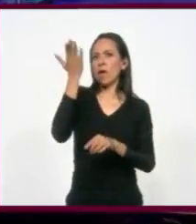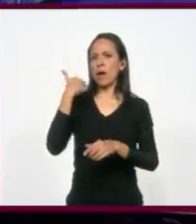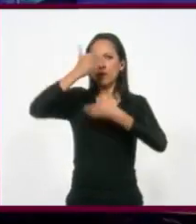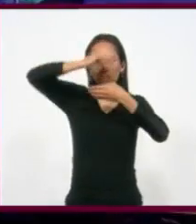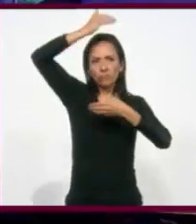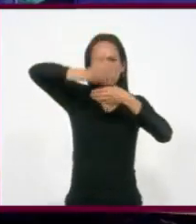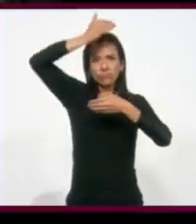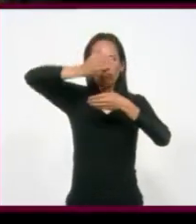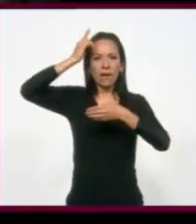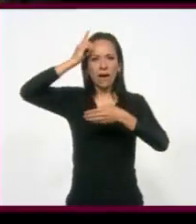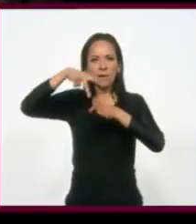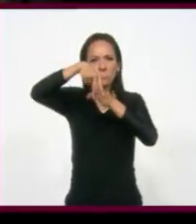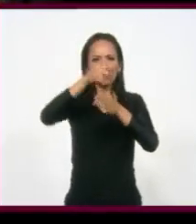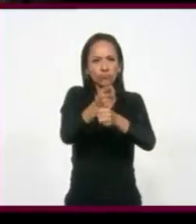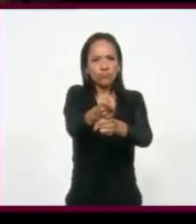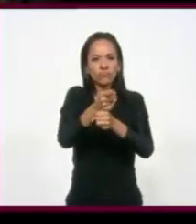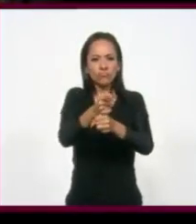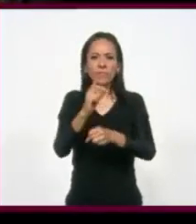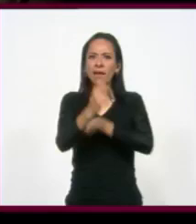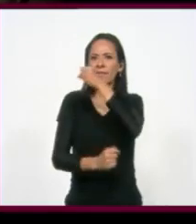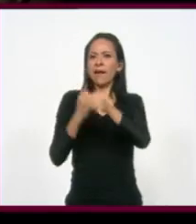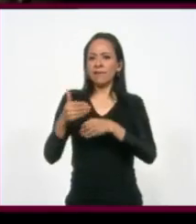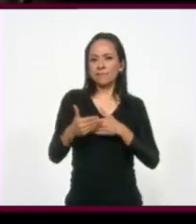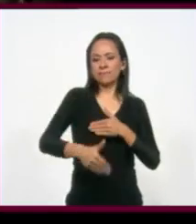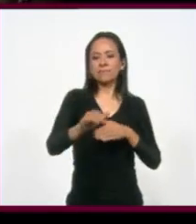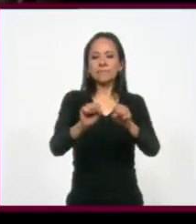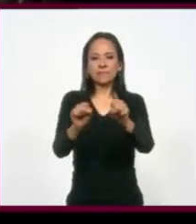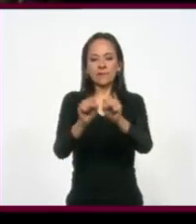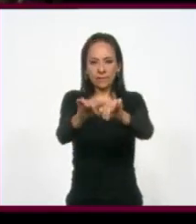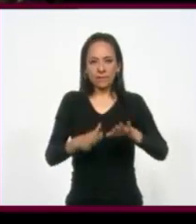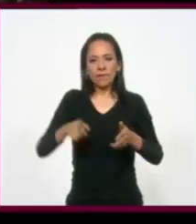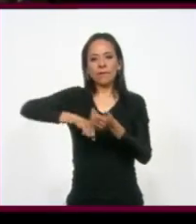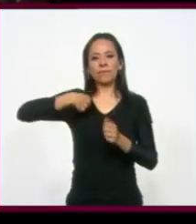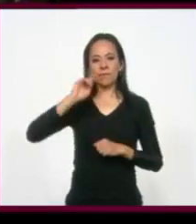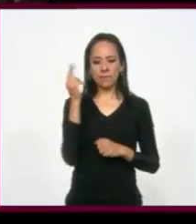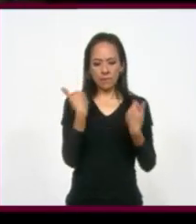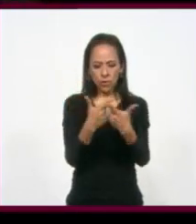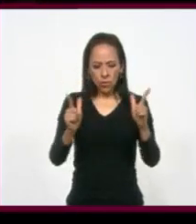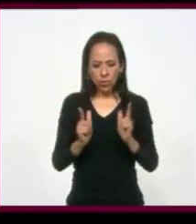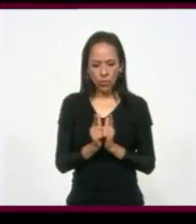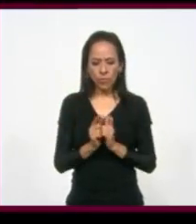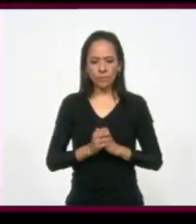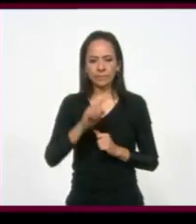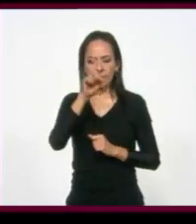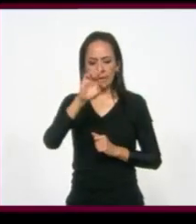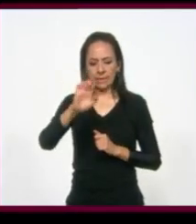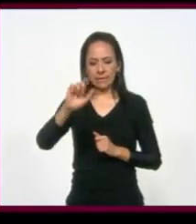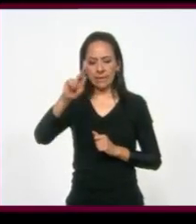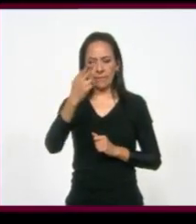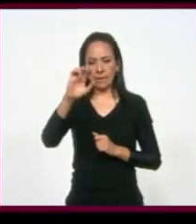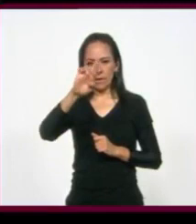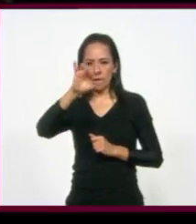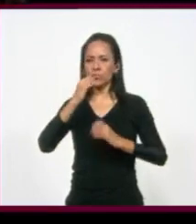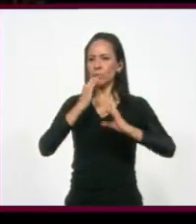de trayectoria. Finalmente, en el Salón de Consejo Universitario se presentó el grupo Zephyrus, quinteto de alientos